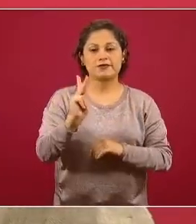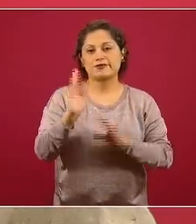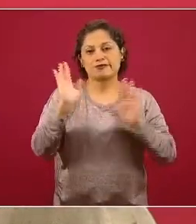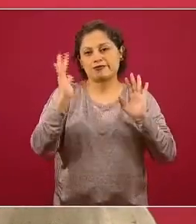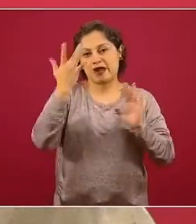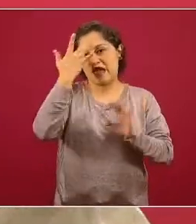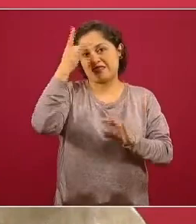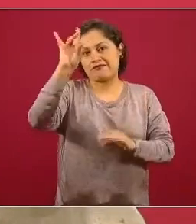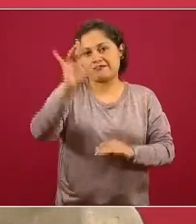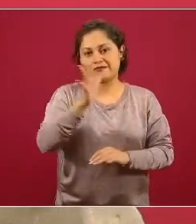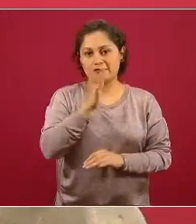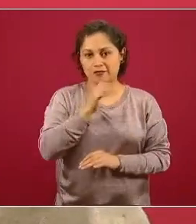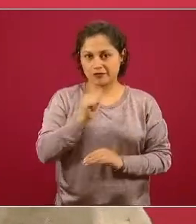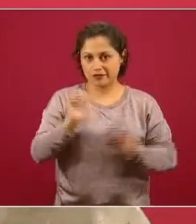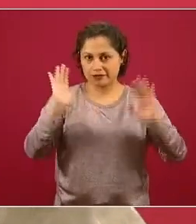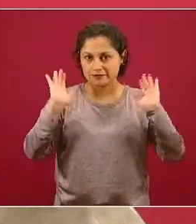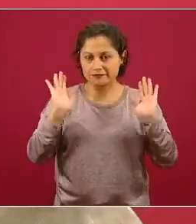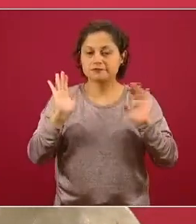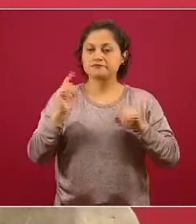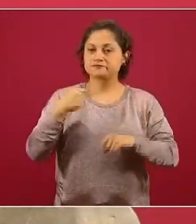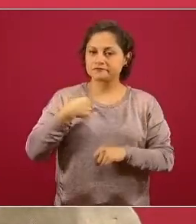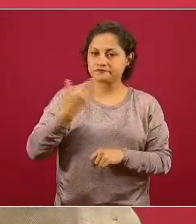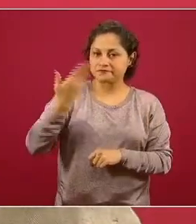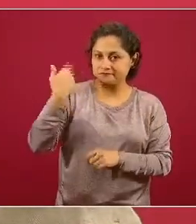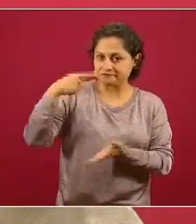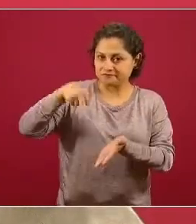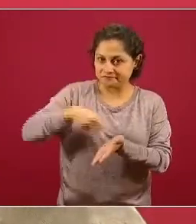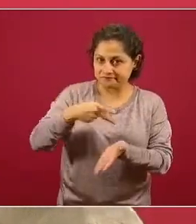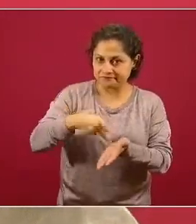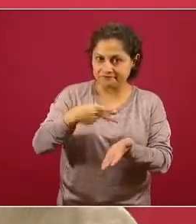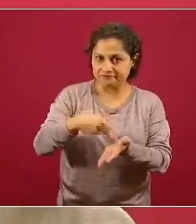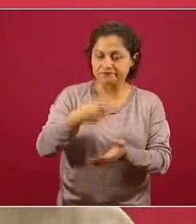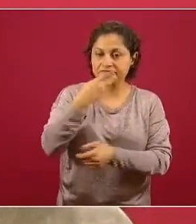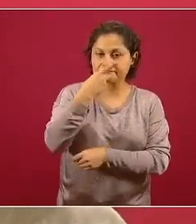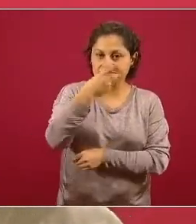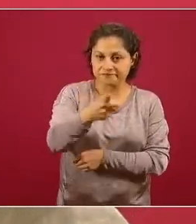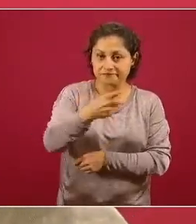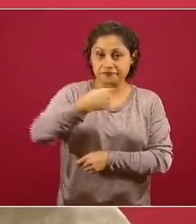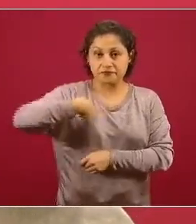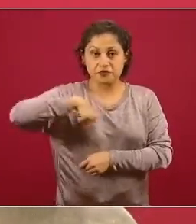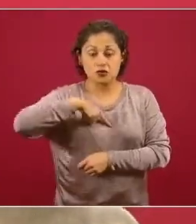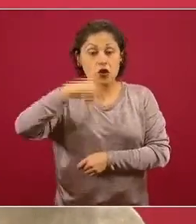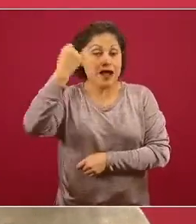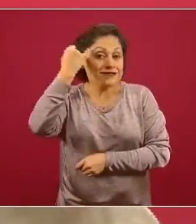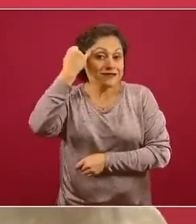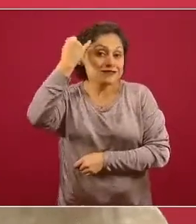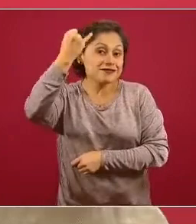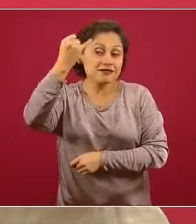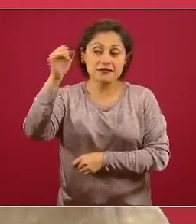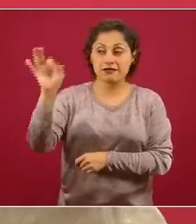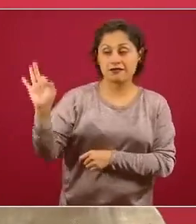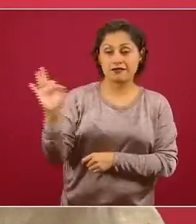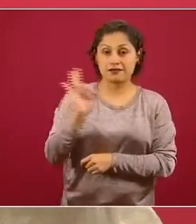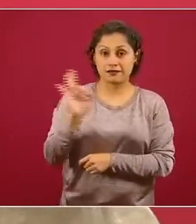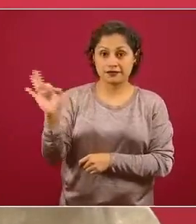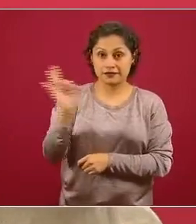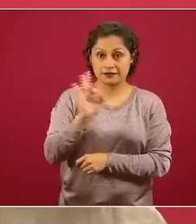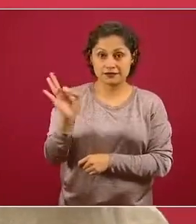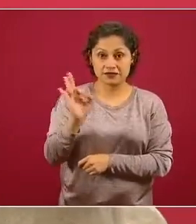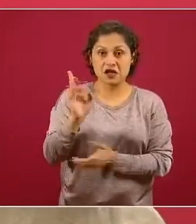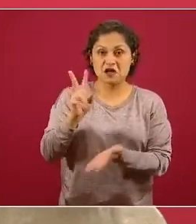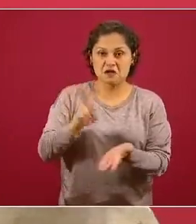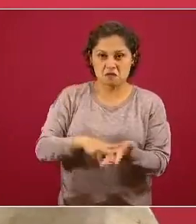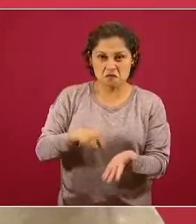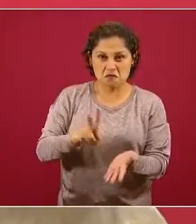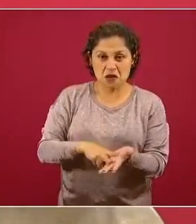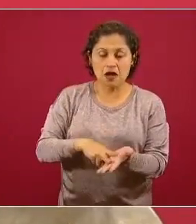ocasiones, las predicciones son válidas si y solo si se logra que todas y cada